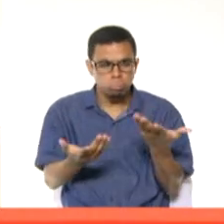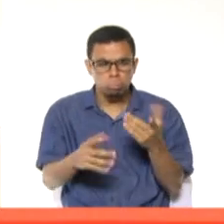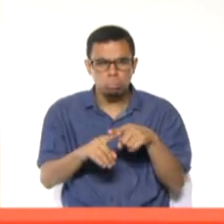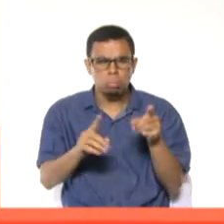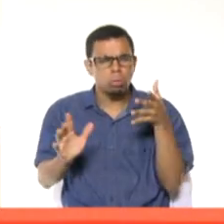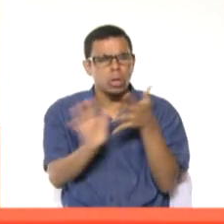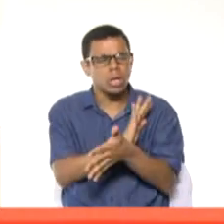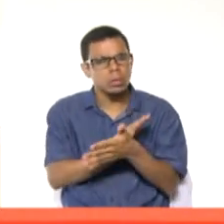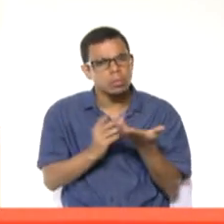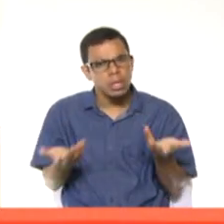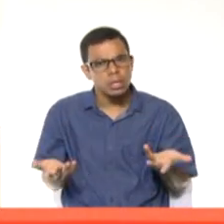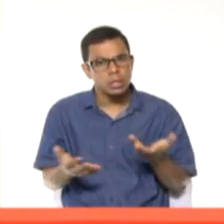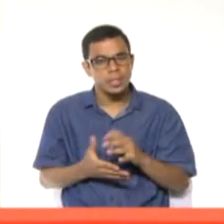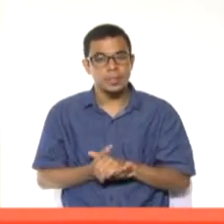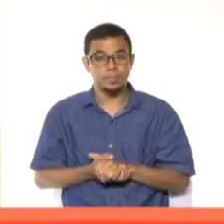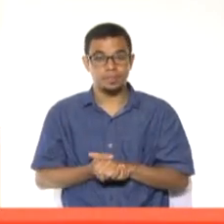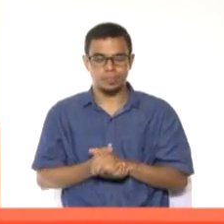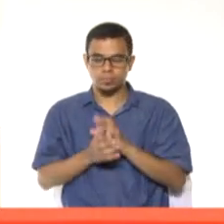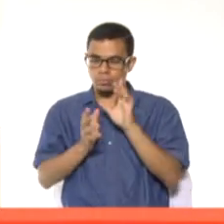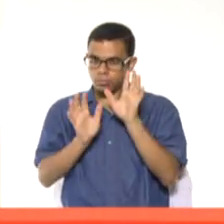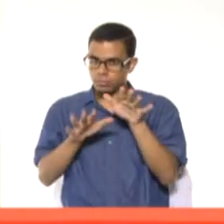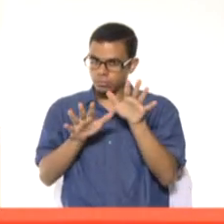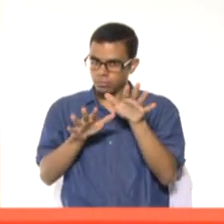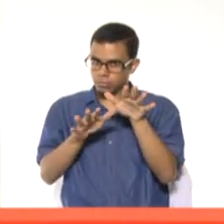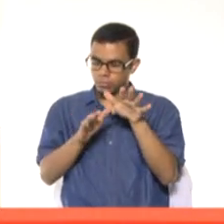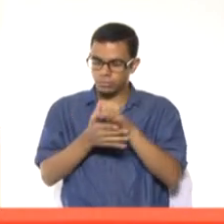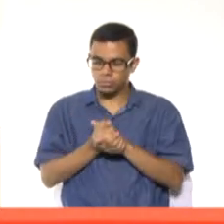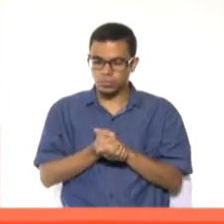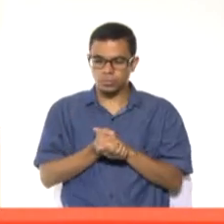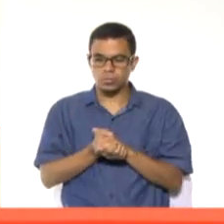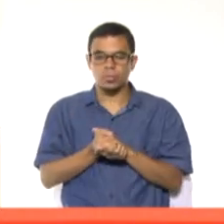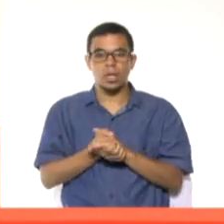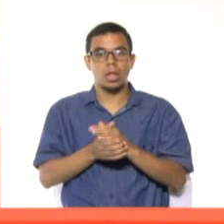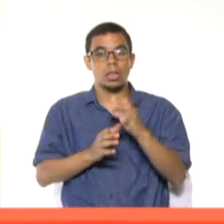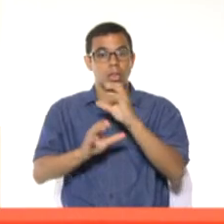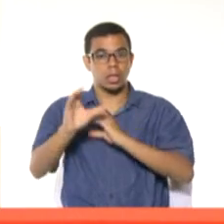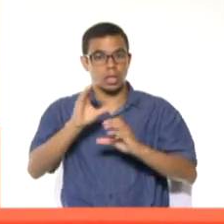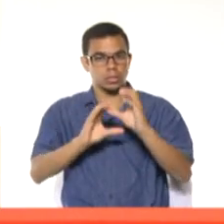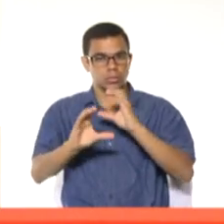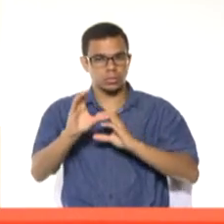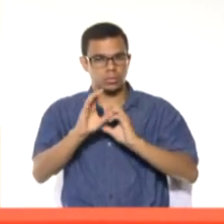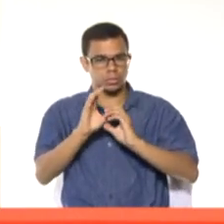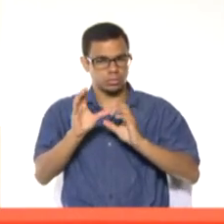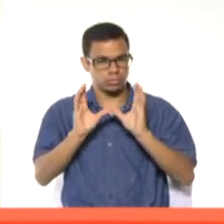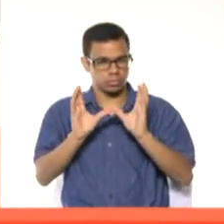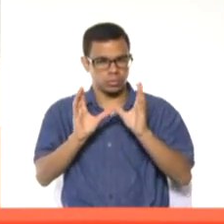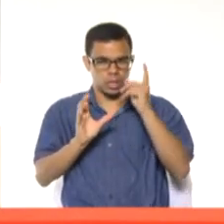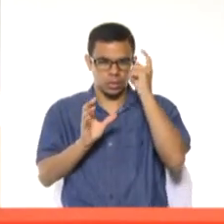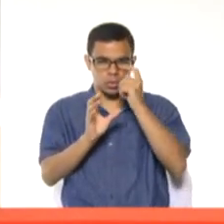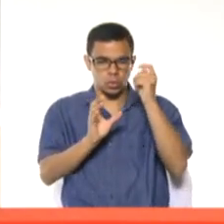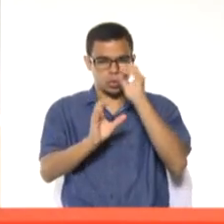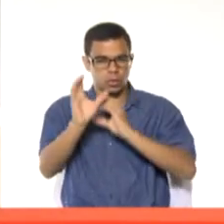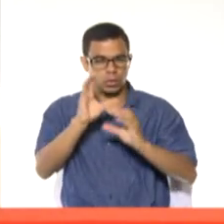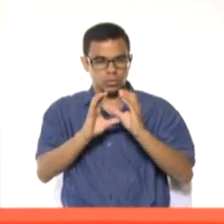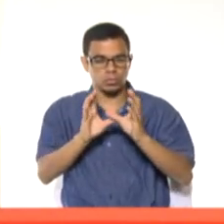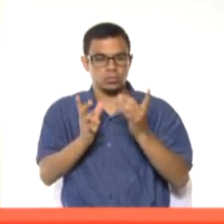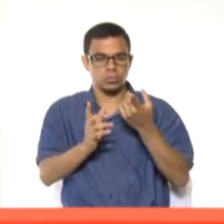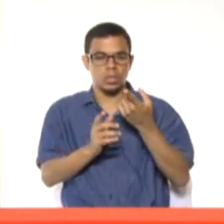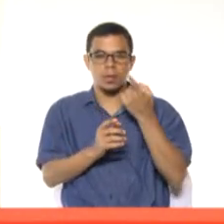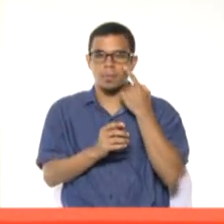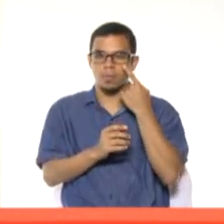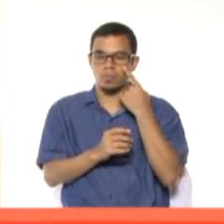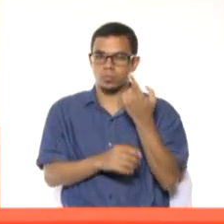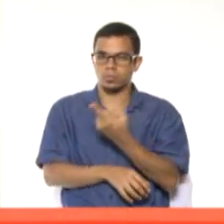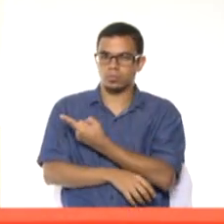¿qué sucede? Desde el punto de vista científico, yo les traje en la tarde de hoy un recurso